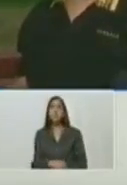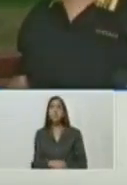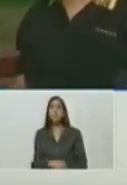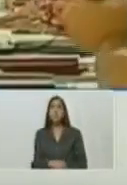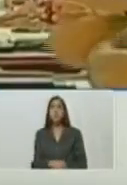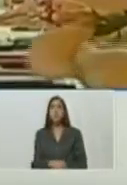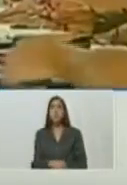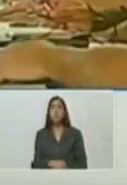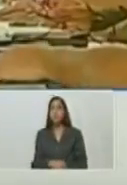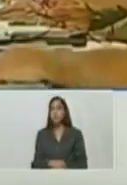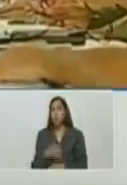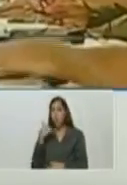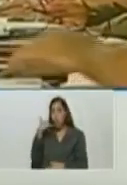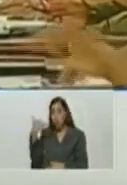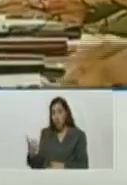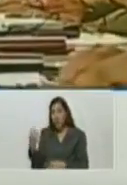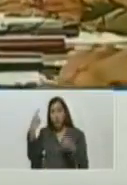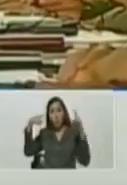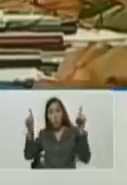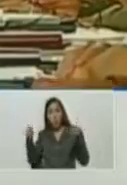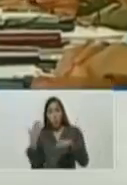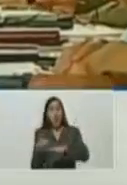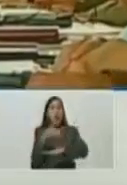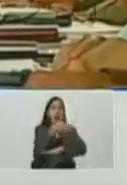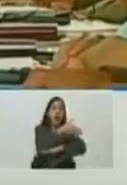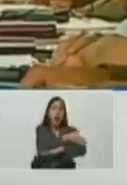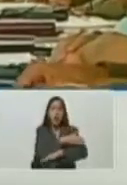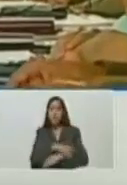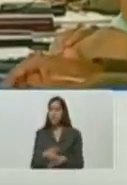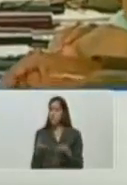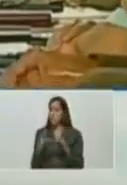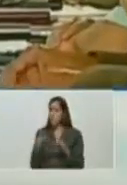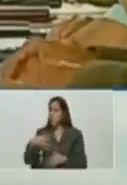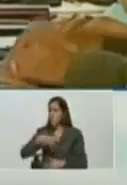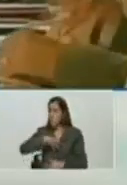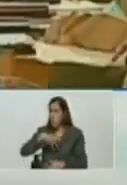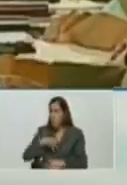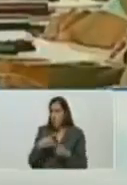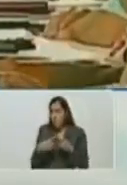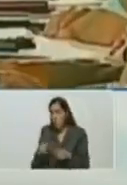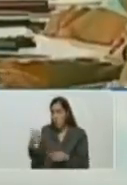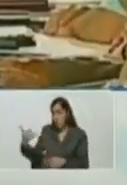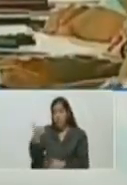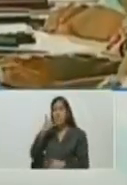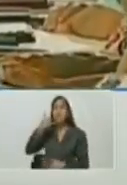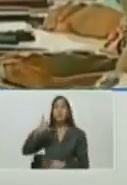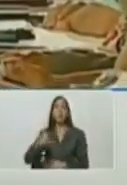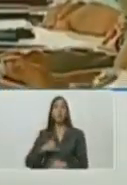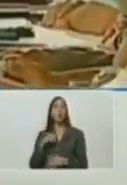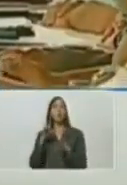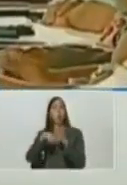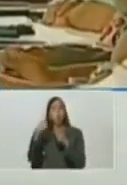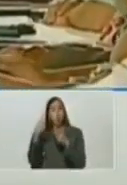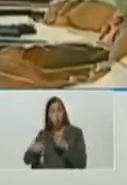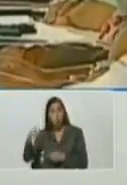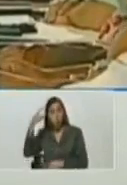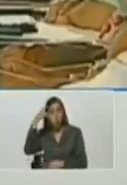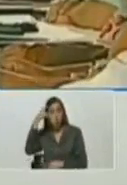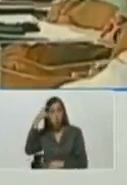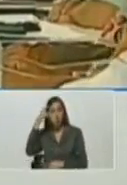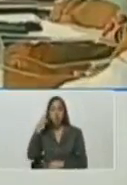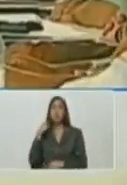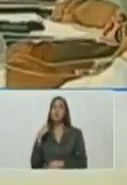Yo lo llamé el día de su cumpleaños, pero no pudimos conectarnos. Y él me regresó la llamada un día después. A